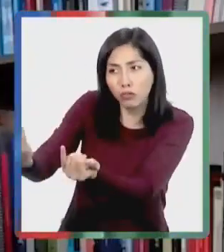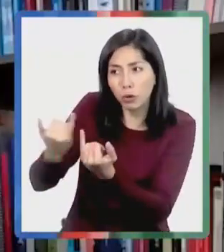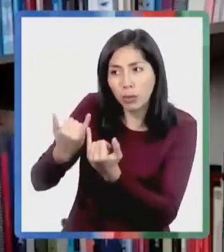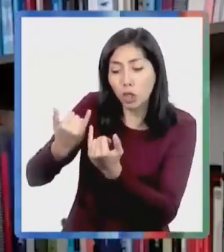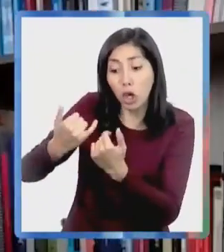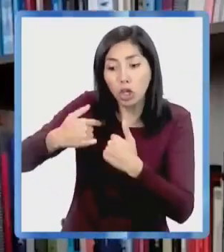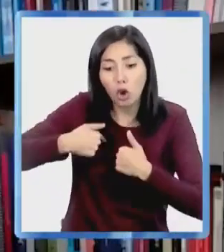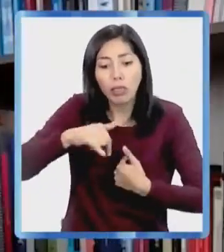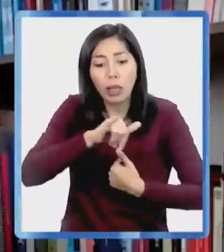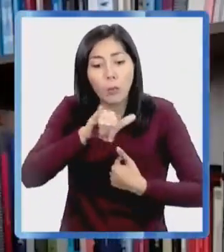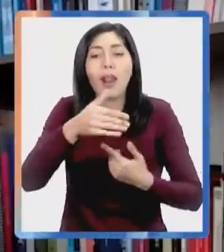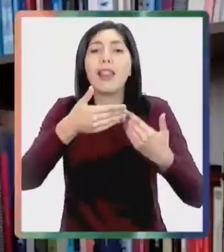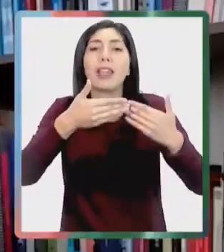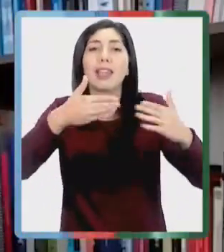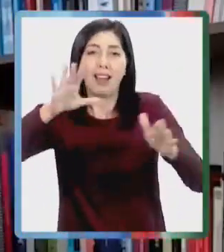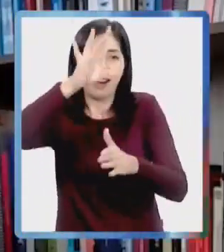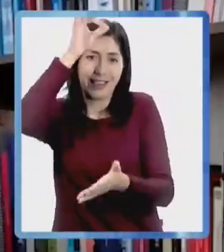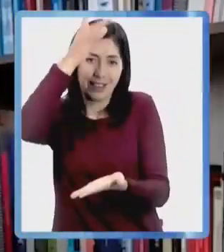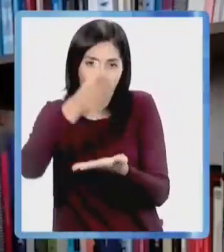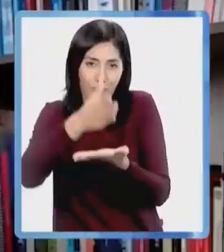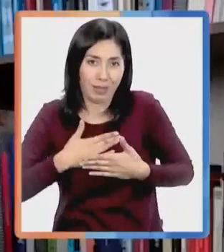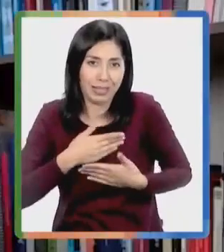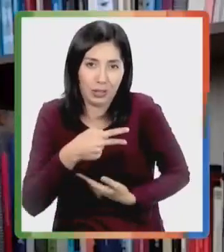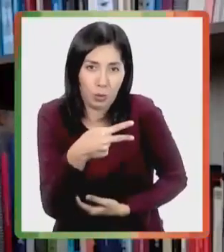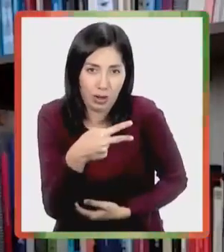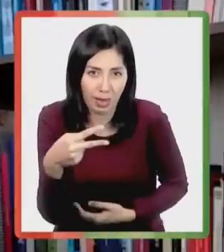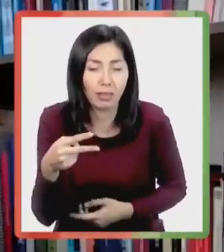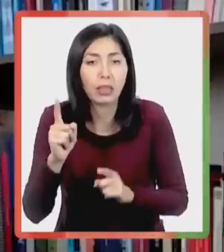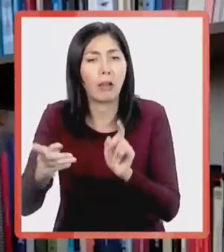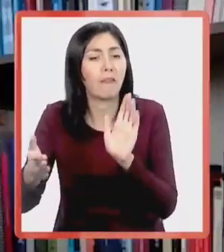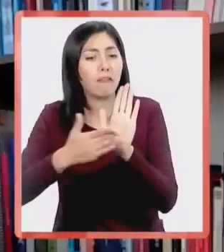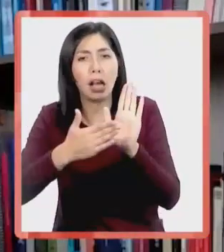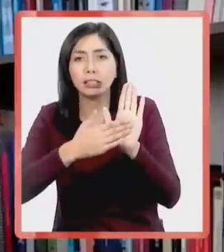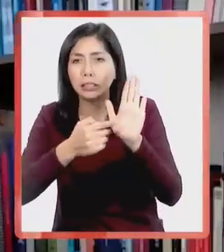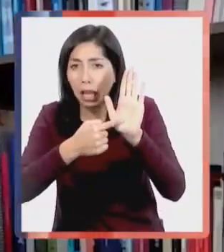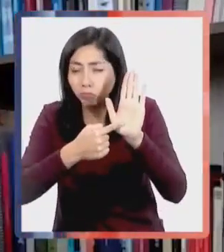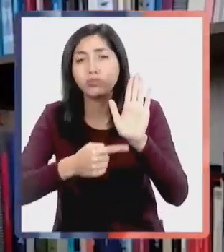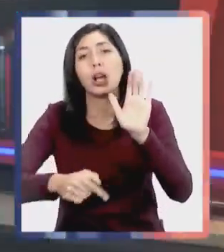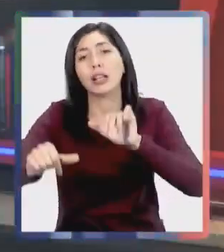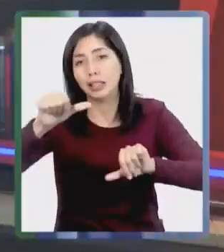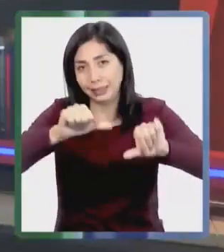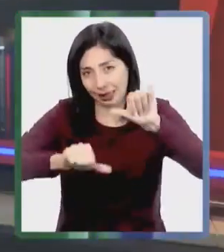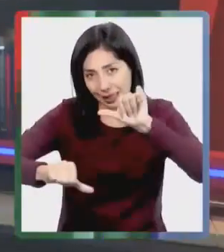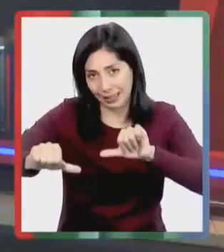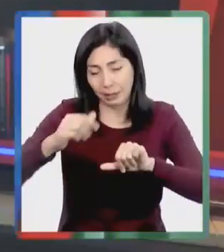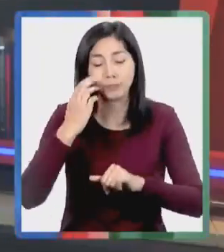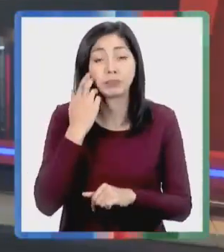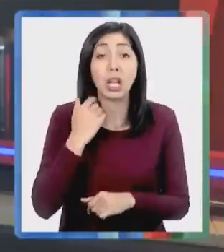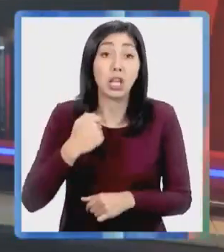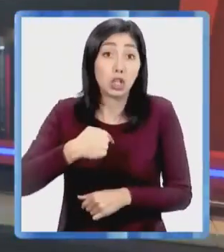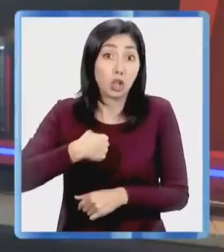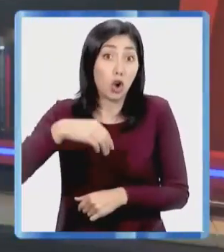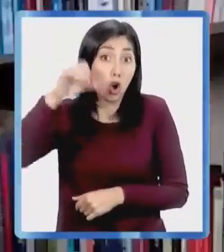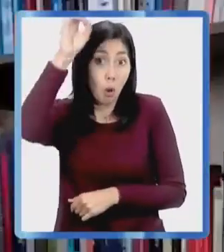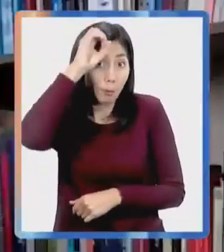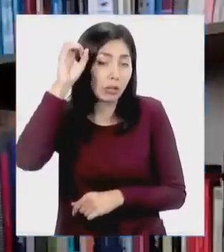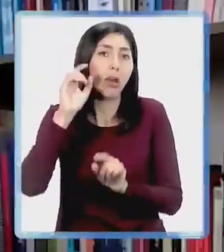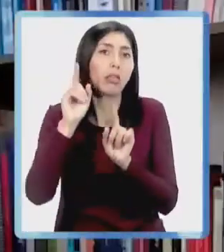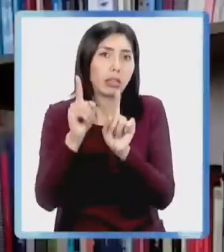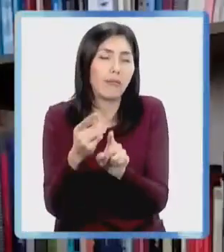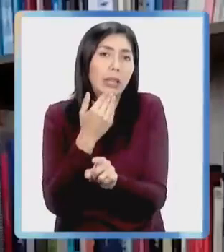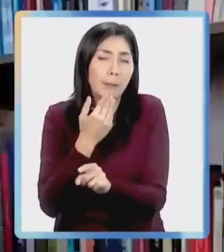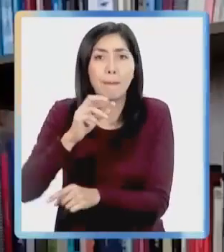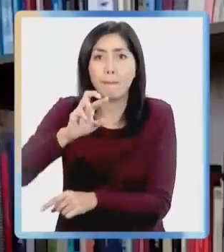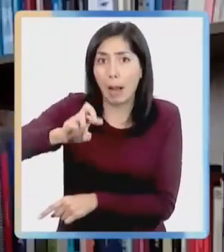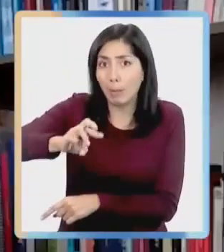yo ejercer con libertad mi sexualidad. Entonces, basado en la ciencia y en la evidencia. Y yo soy de las personas que opina que de todas maneras habría que